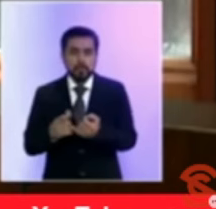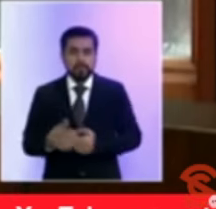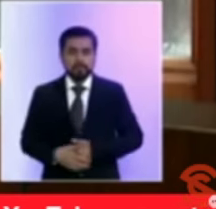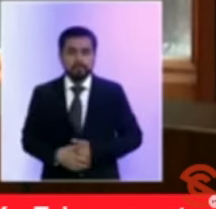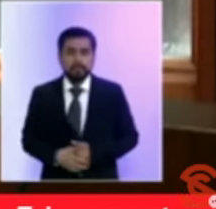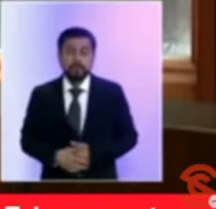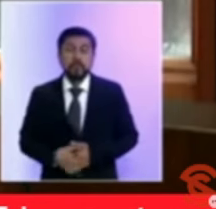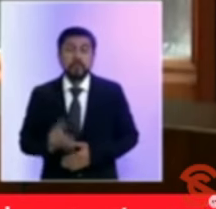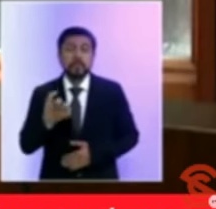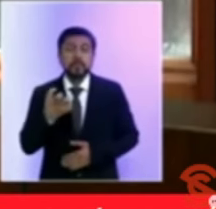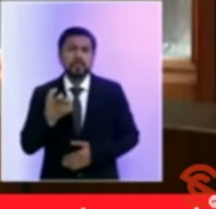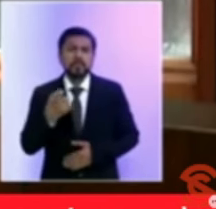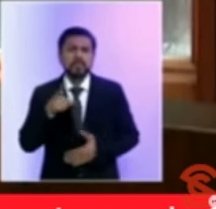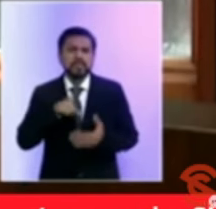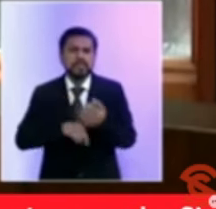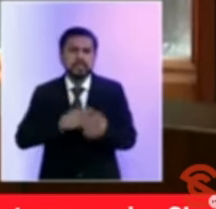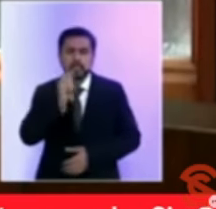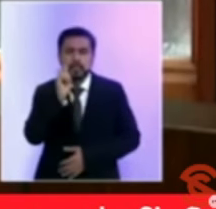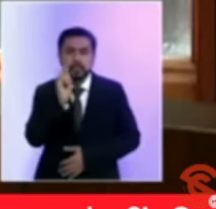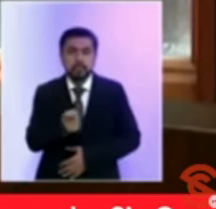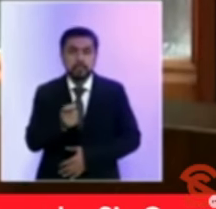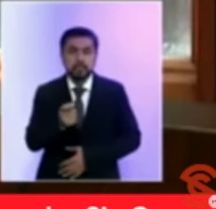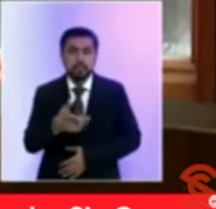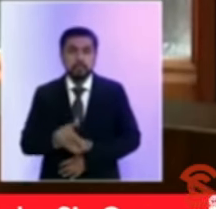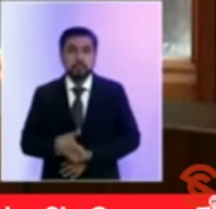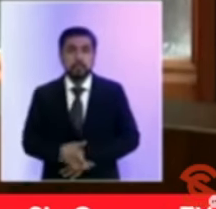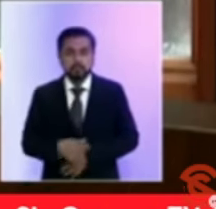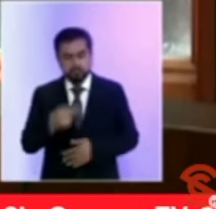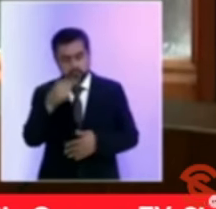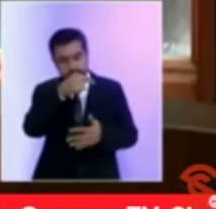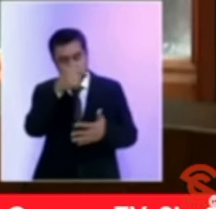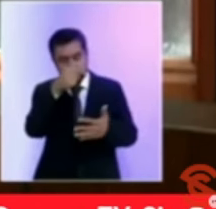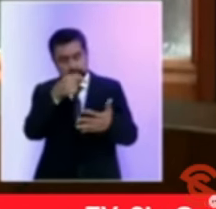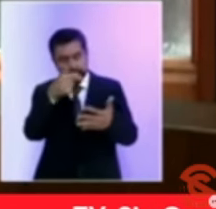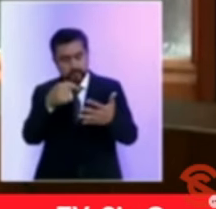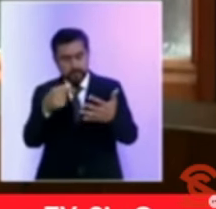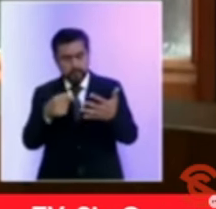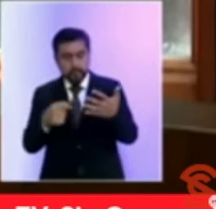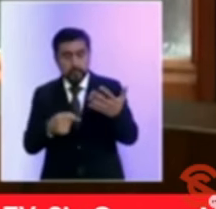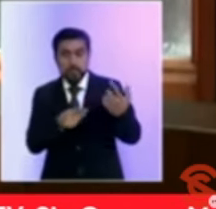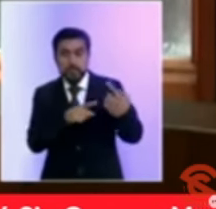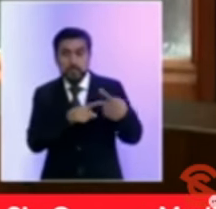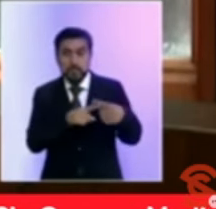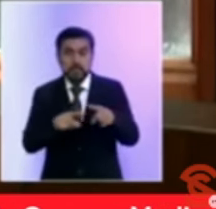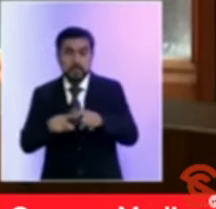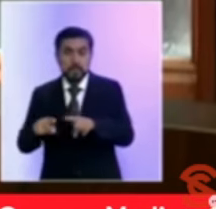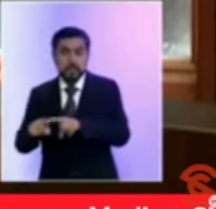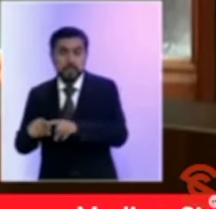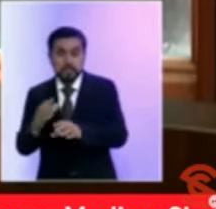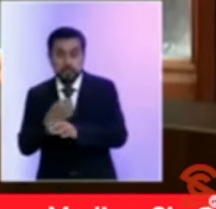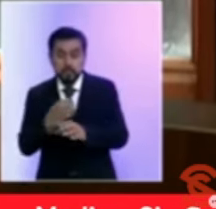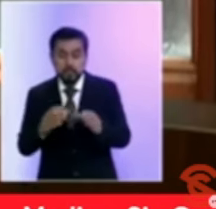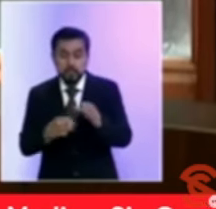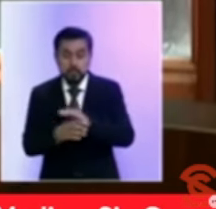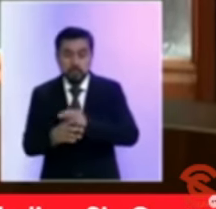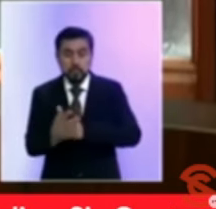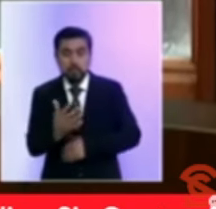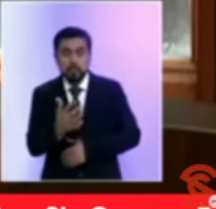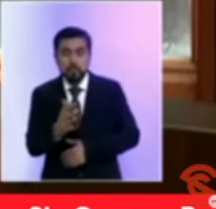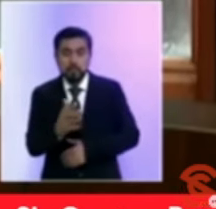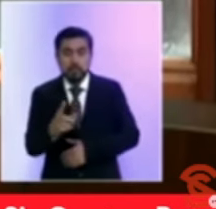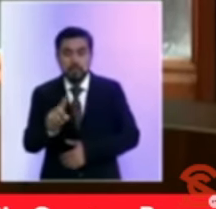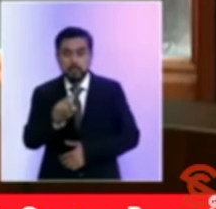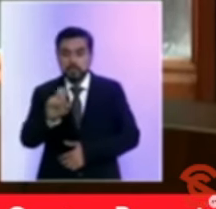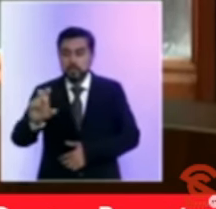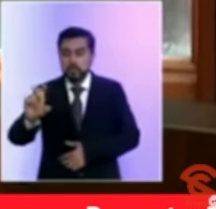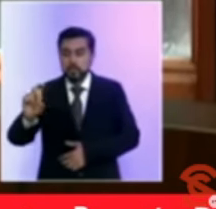su mandato Encarna muchas expectativas para los casi 1 30